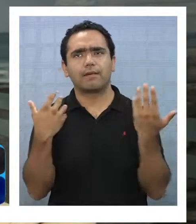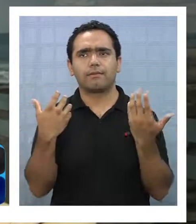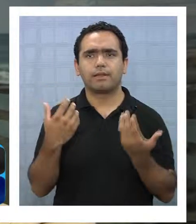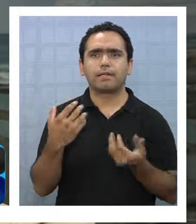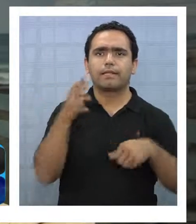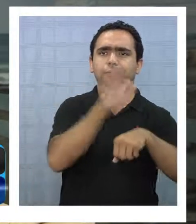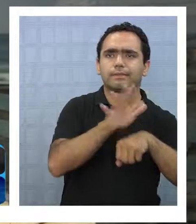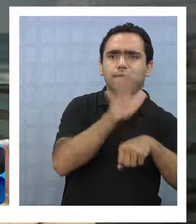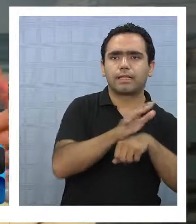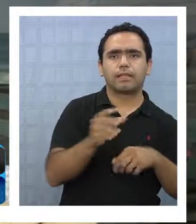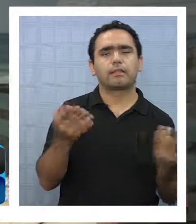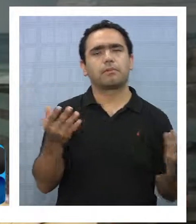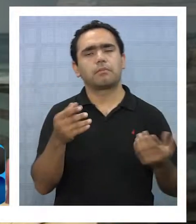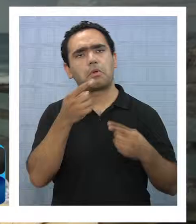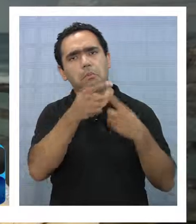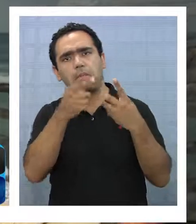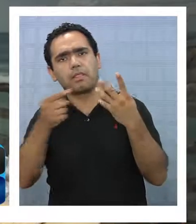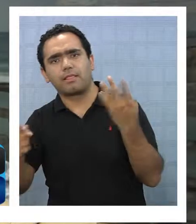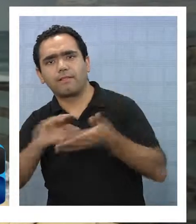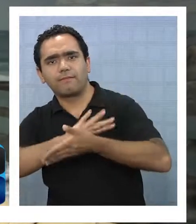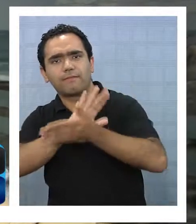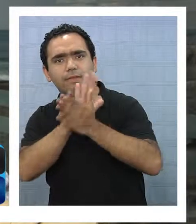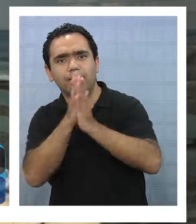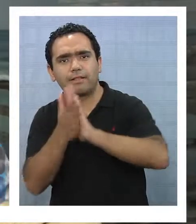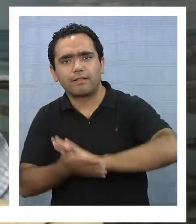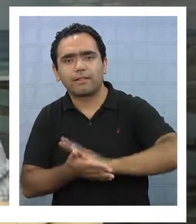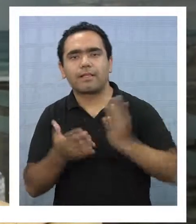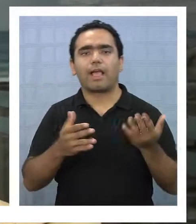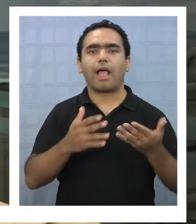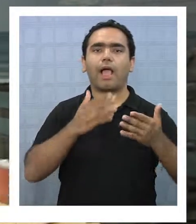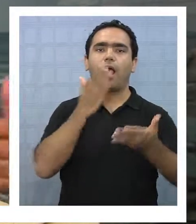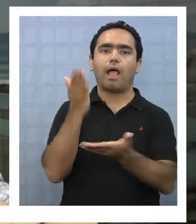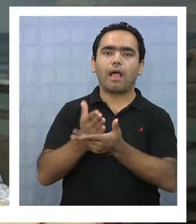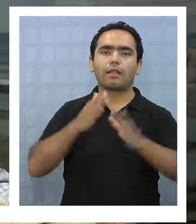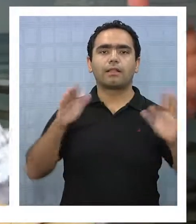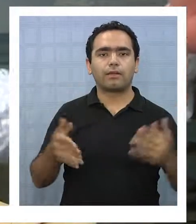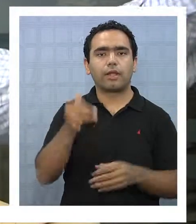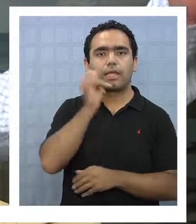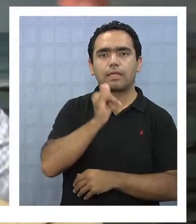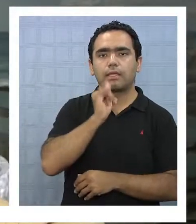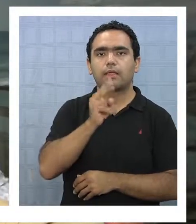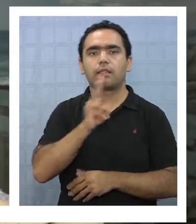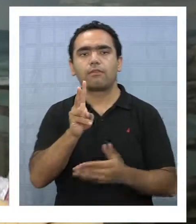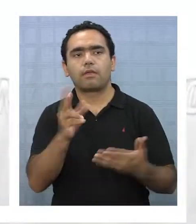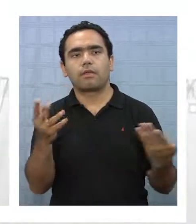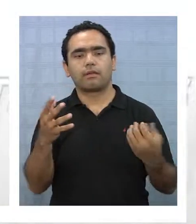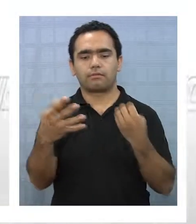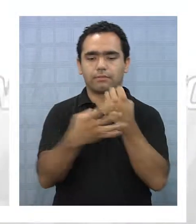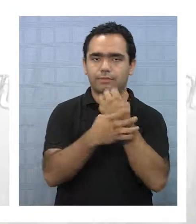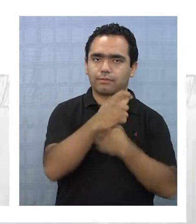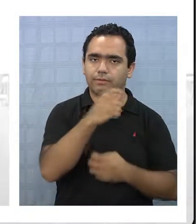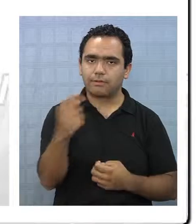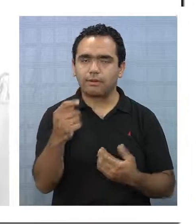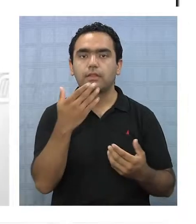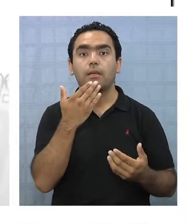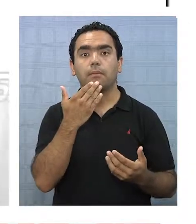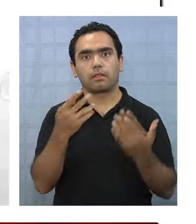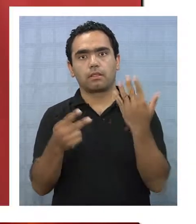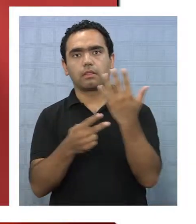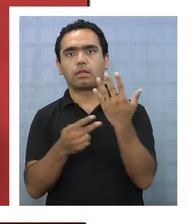tiempos de Tele Norte, después pasando por otros canales, hasta que llegamos a Iquique TV que es un canal, primero, regional. Segundo, que está usando una